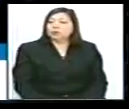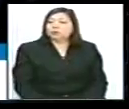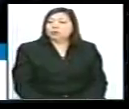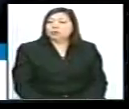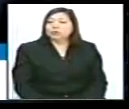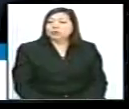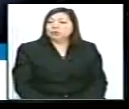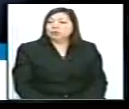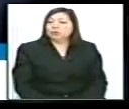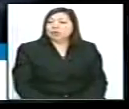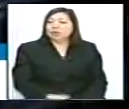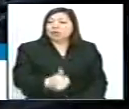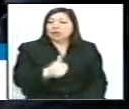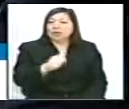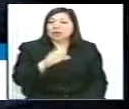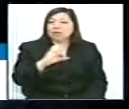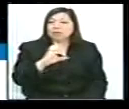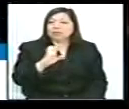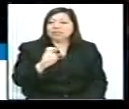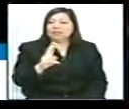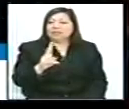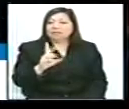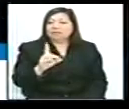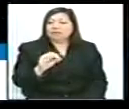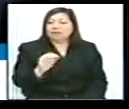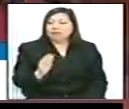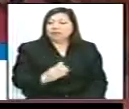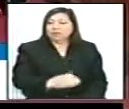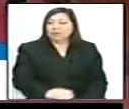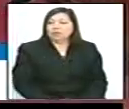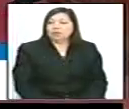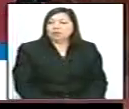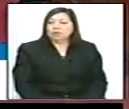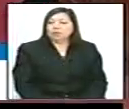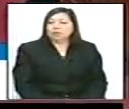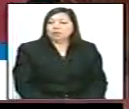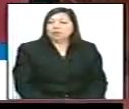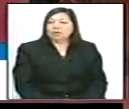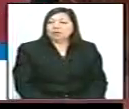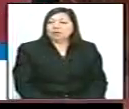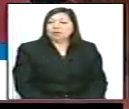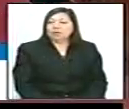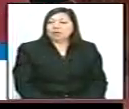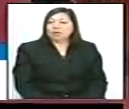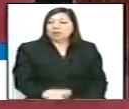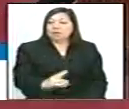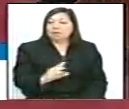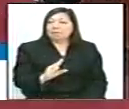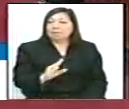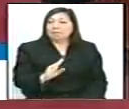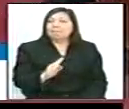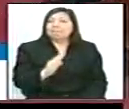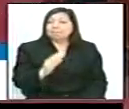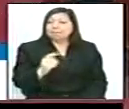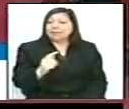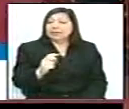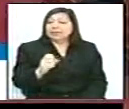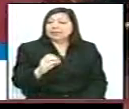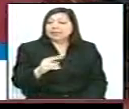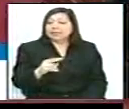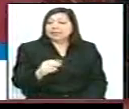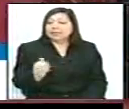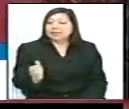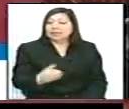Roberto Luis Acevedo Mena, Edgar Carpio Marcos, Wilber Nino Medina Bárcena, Manuel